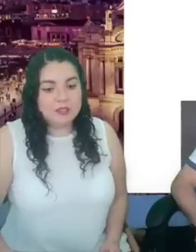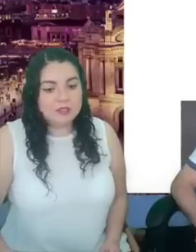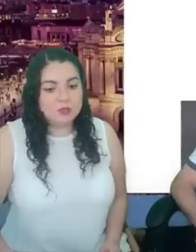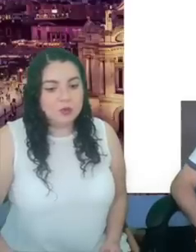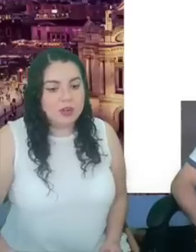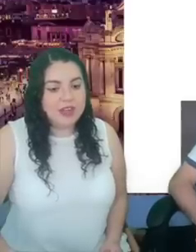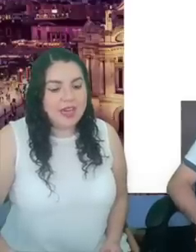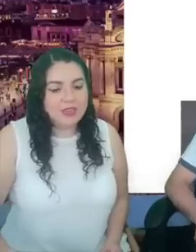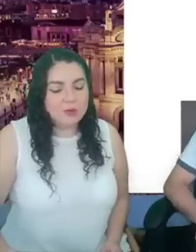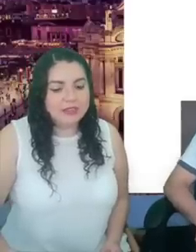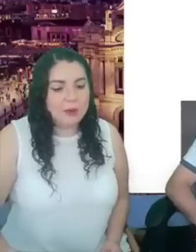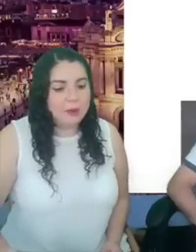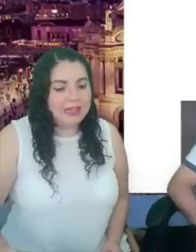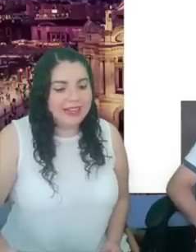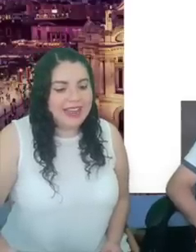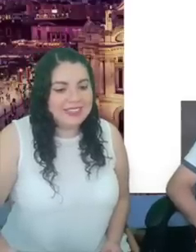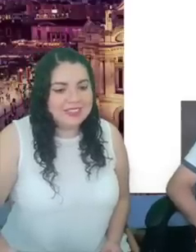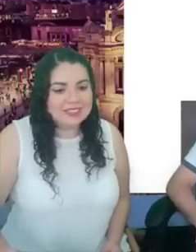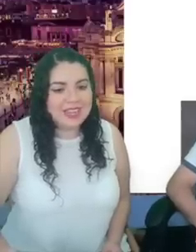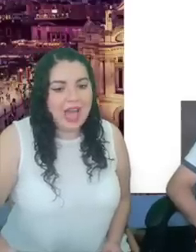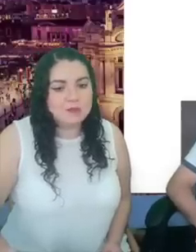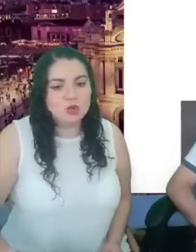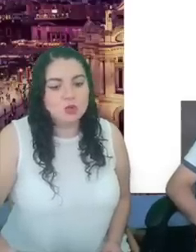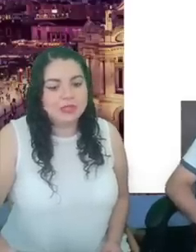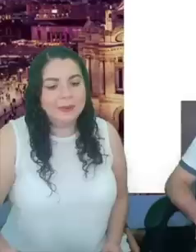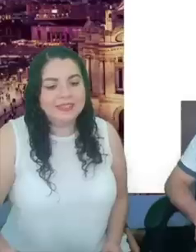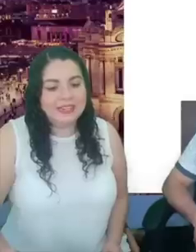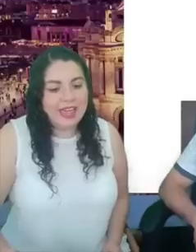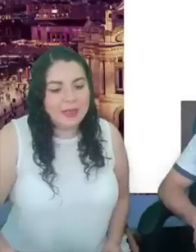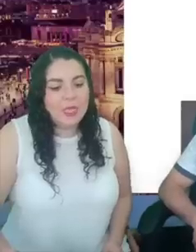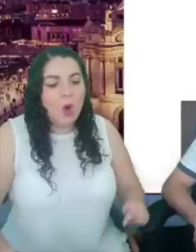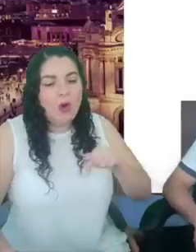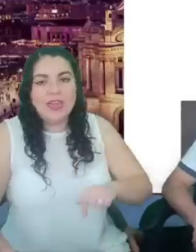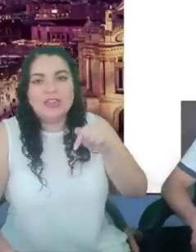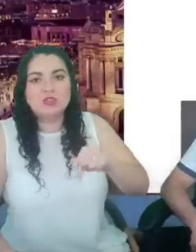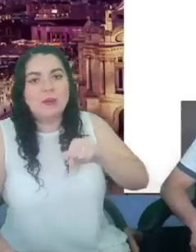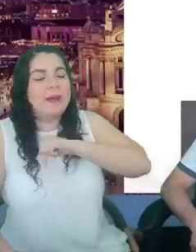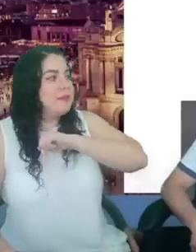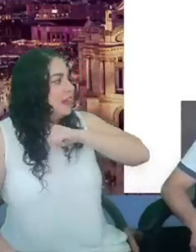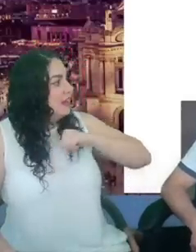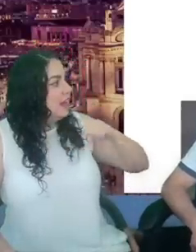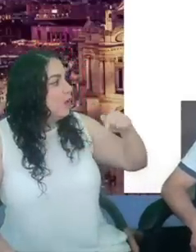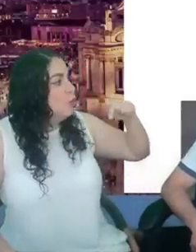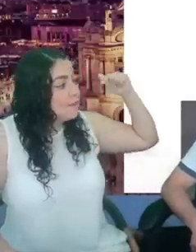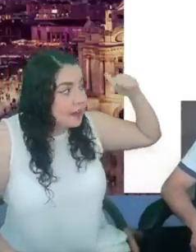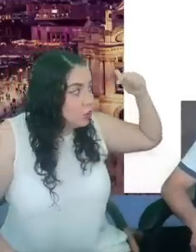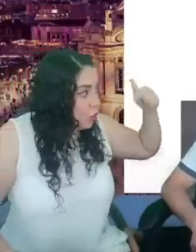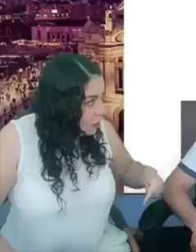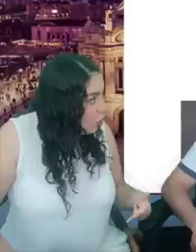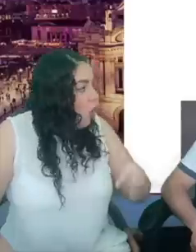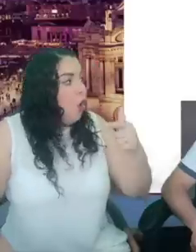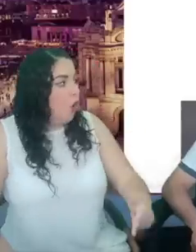como dices tú nadie volteaba a ver nadie decía absolutamente nada hoy esto va a empezar a generar un